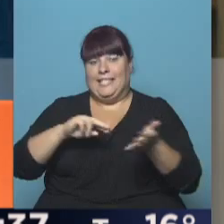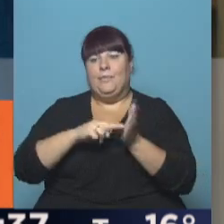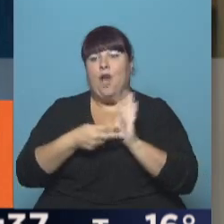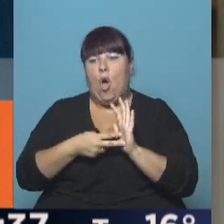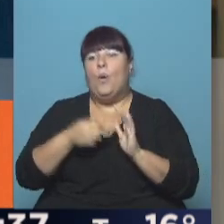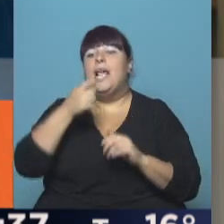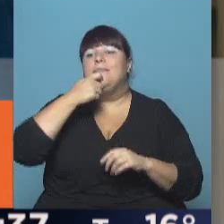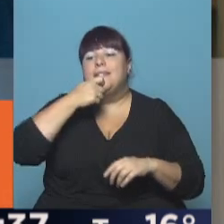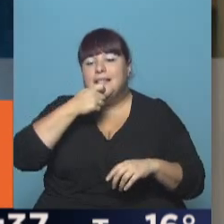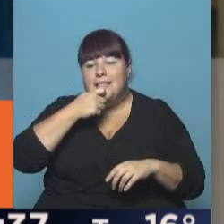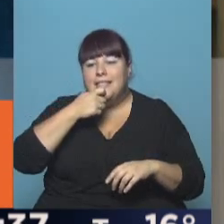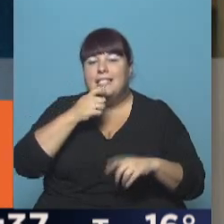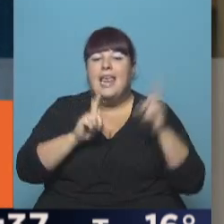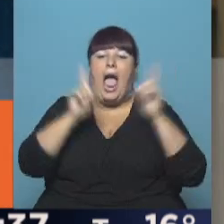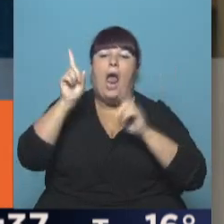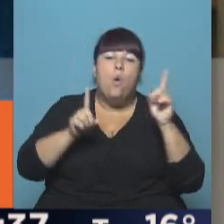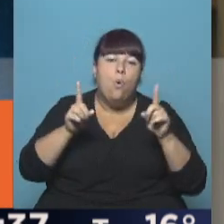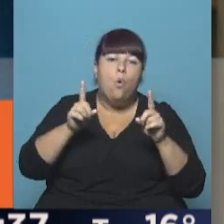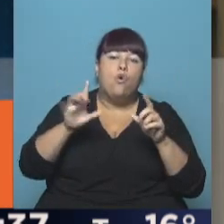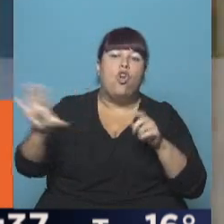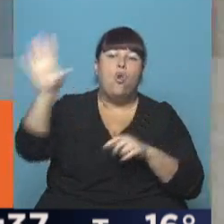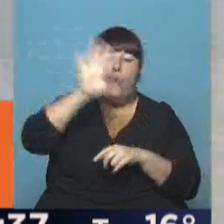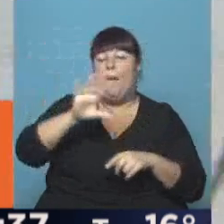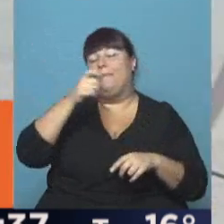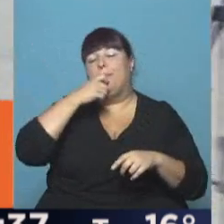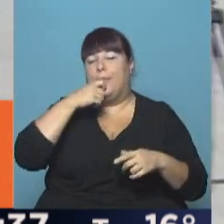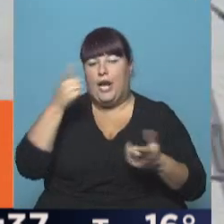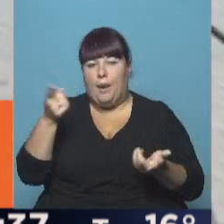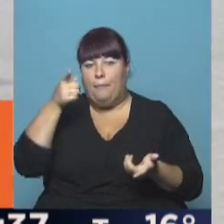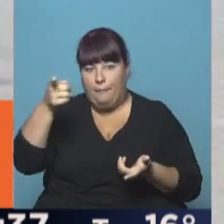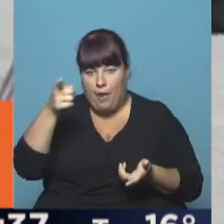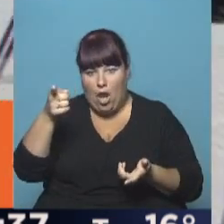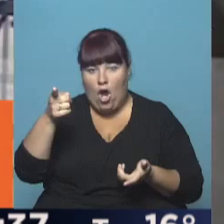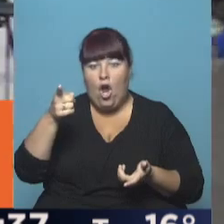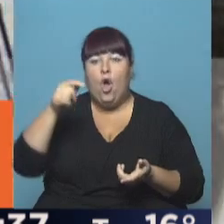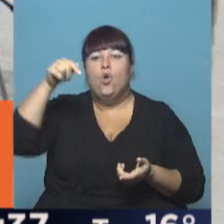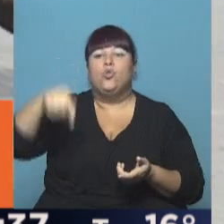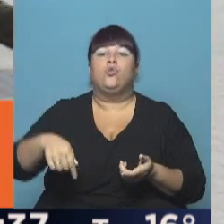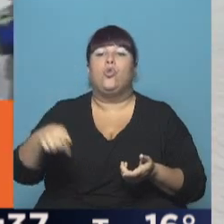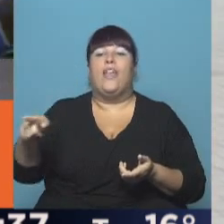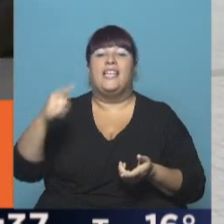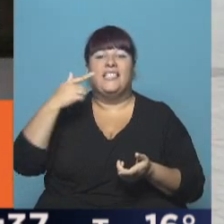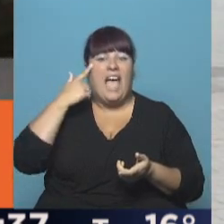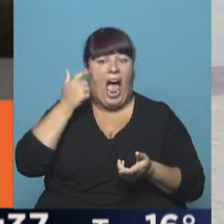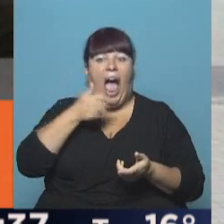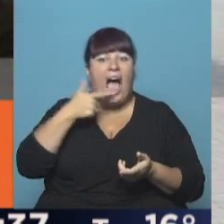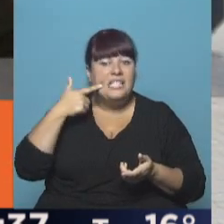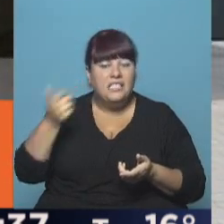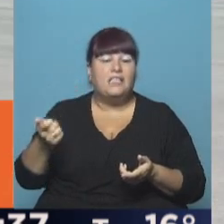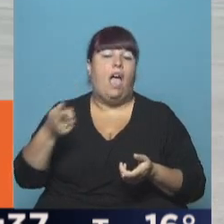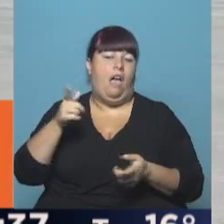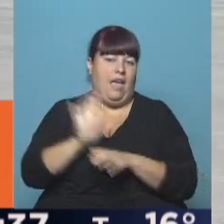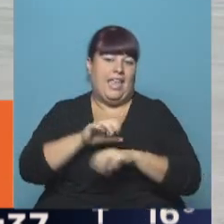afectado si hay algún actor de la región, en este caso del sudeste de Asia, que